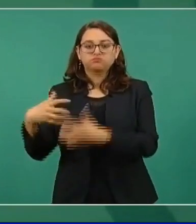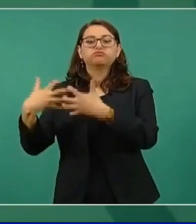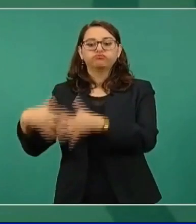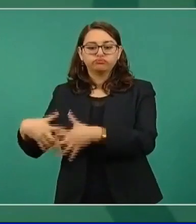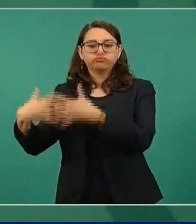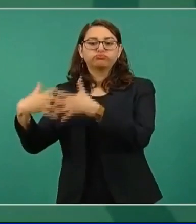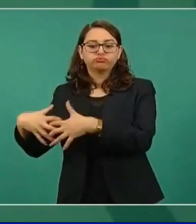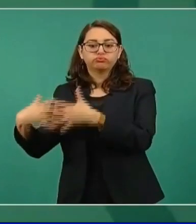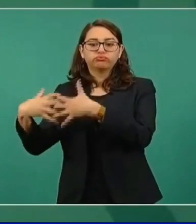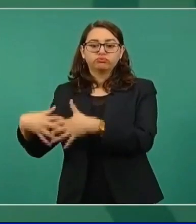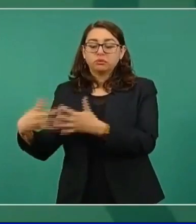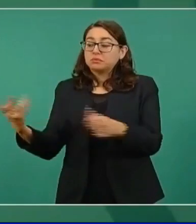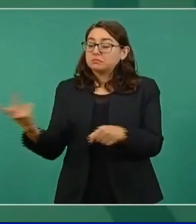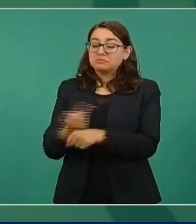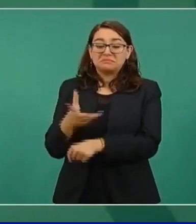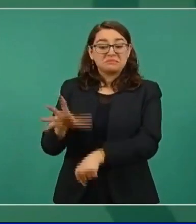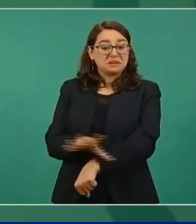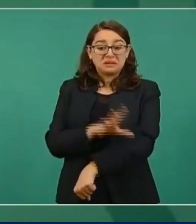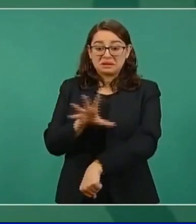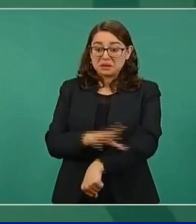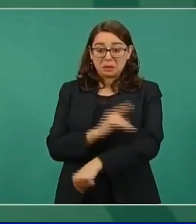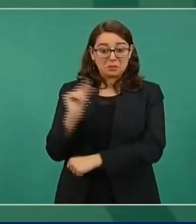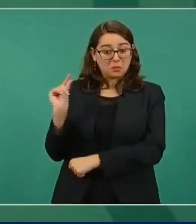Entonces, no generan energía